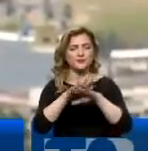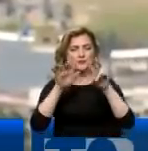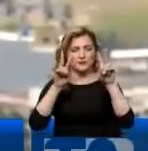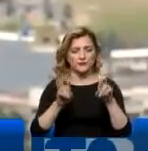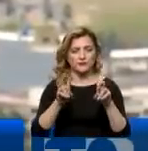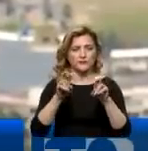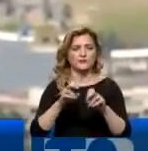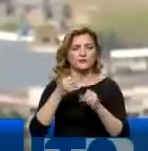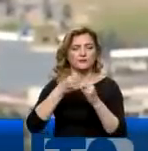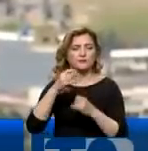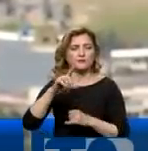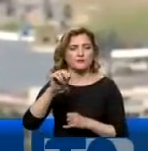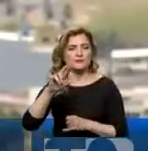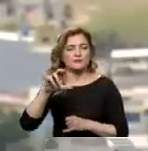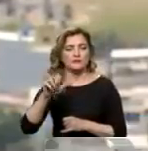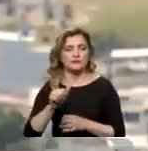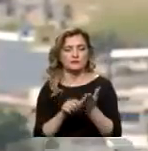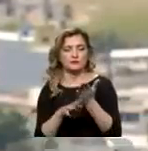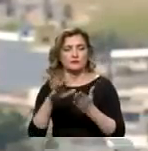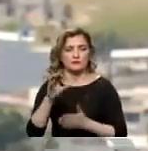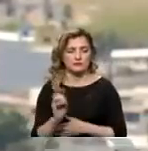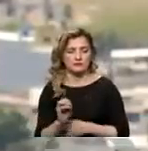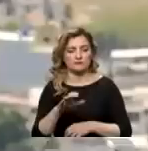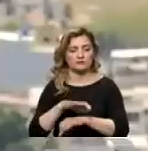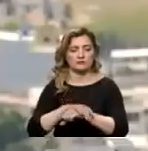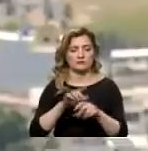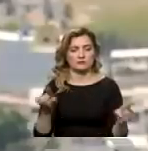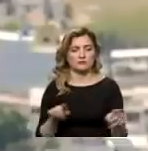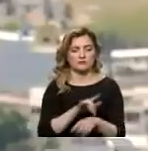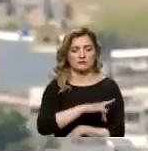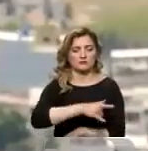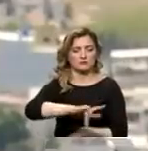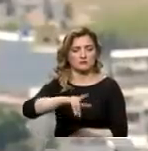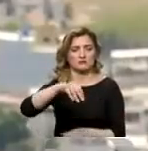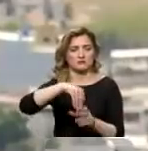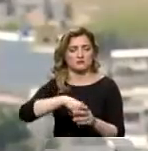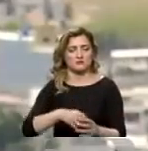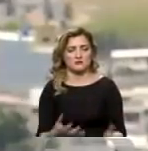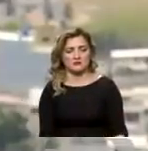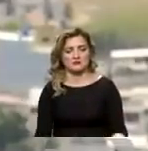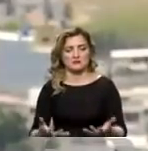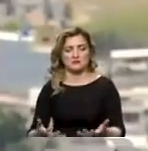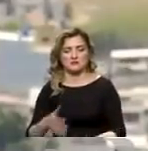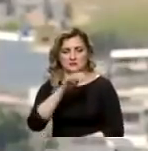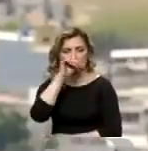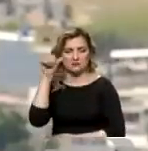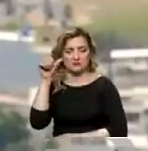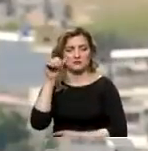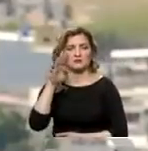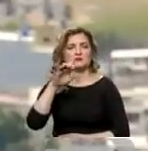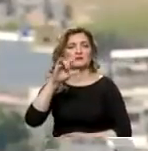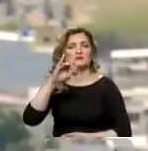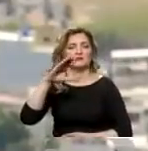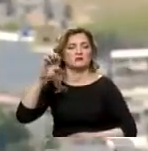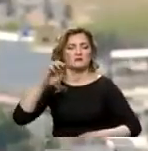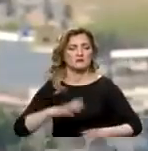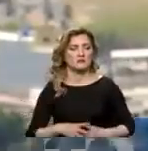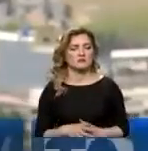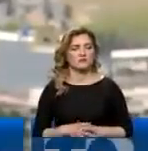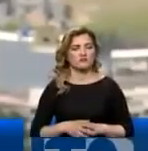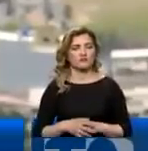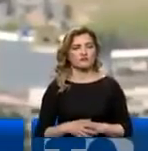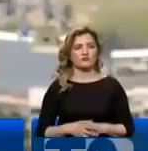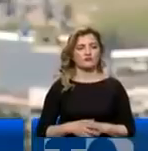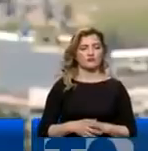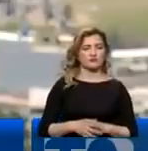hizo público que su hermano Juan Pablo fue detenido piloteando una avioneta con más de una tonelada de droga en Belice. Esto reavivó